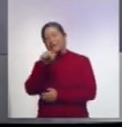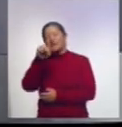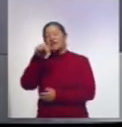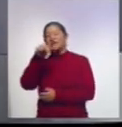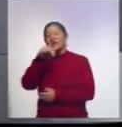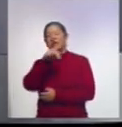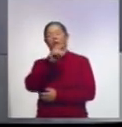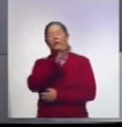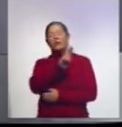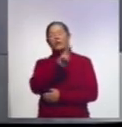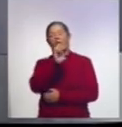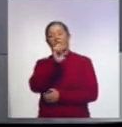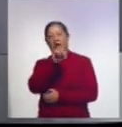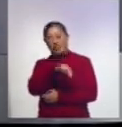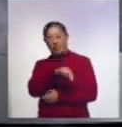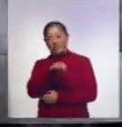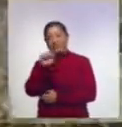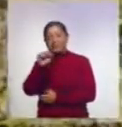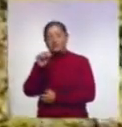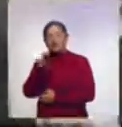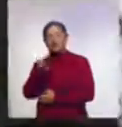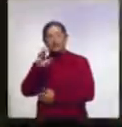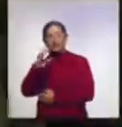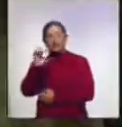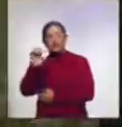como nanacateros.